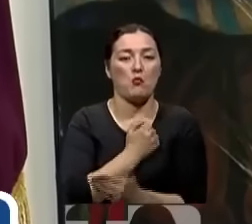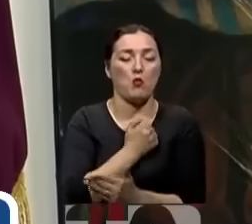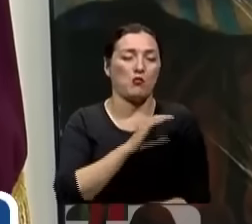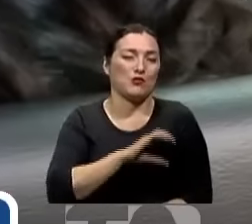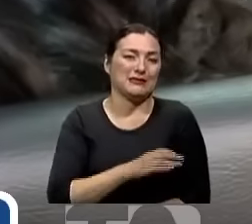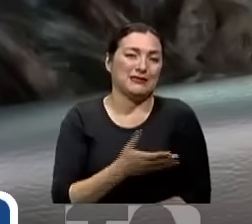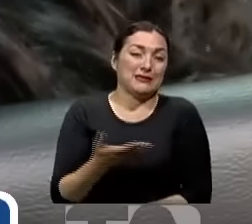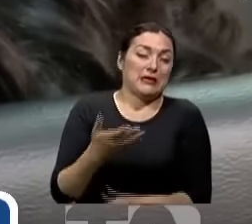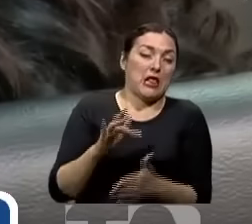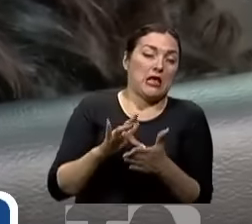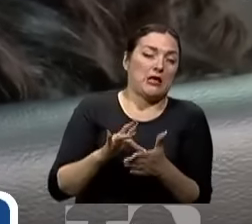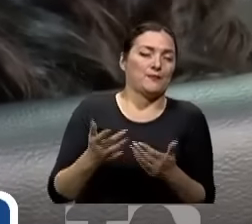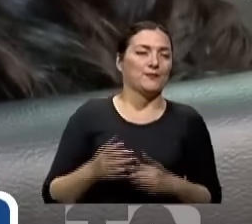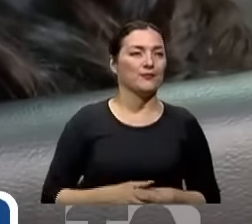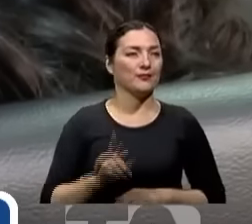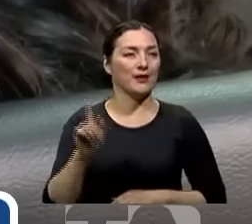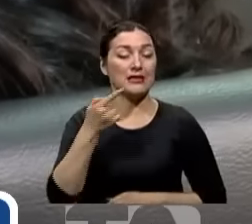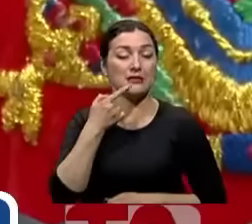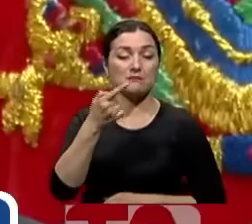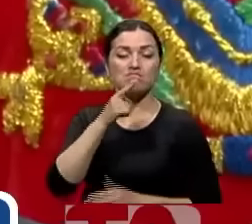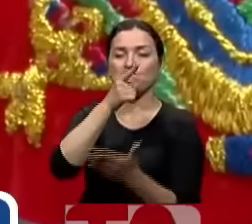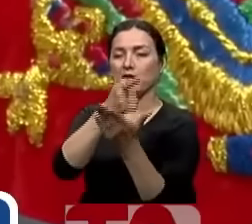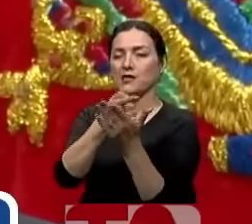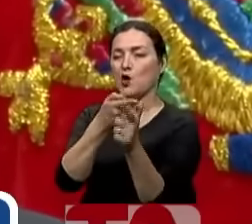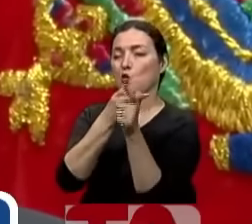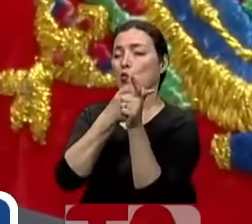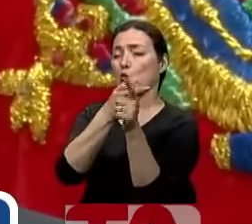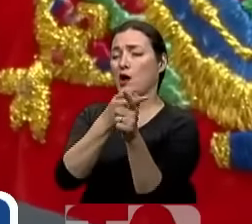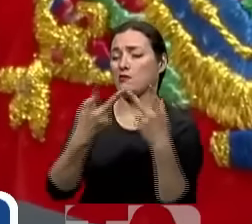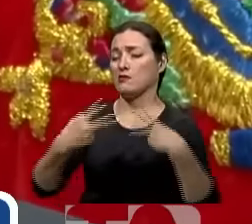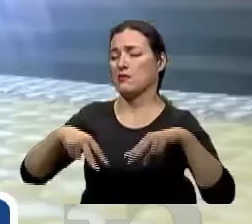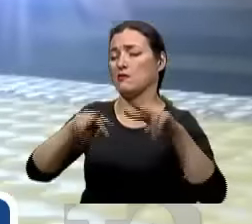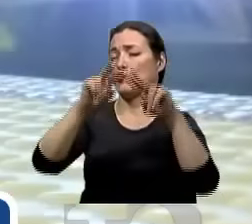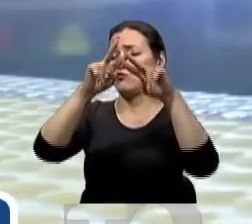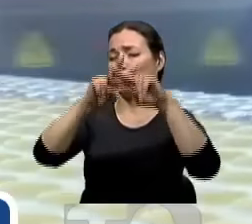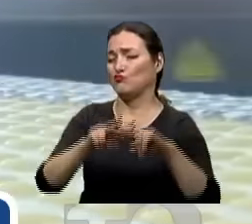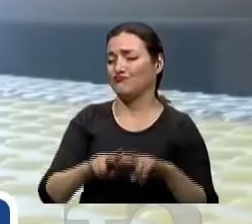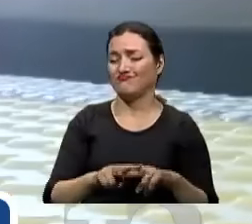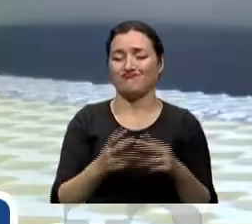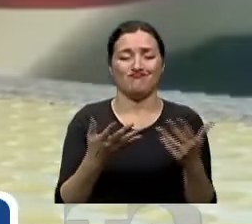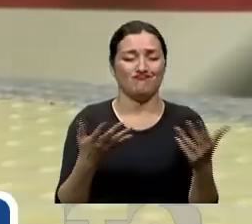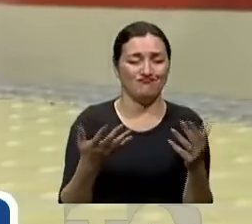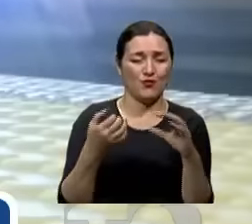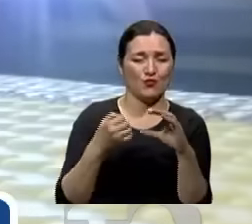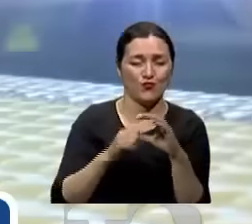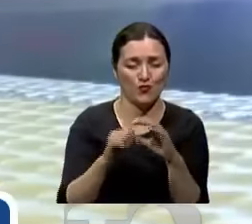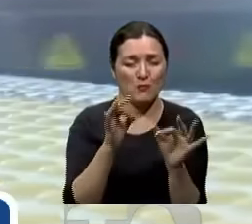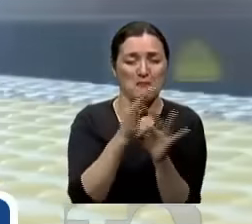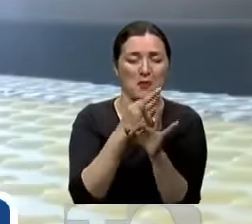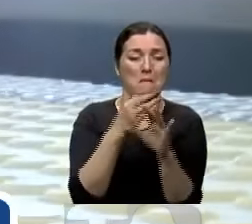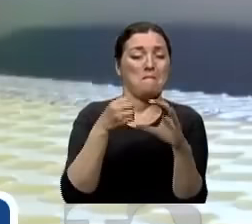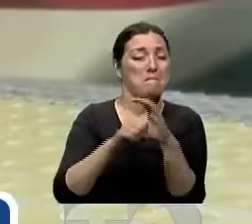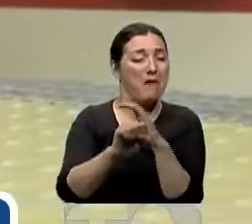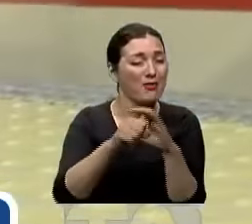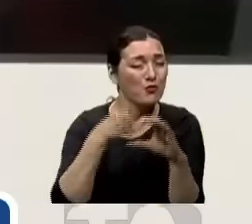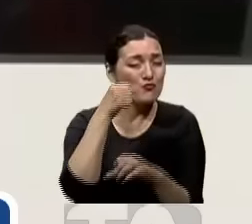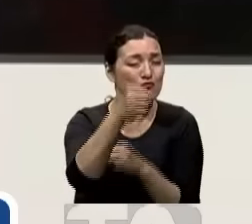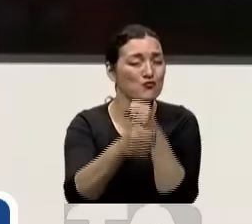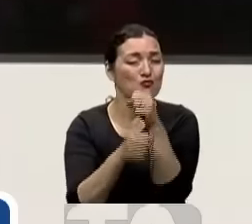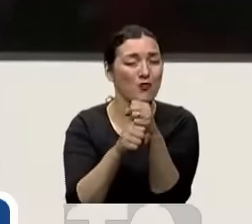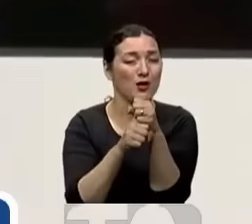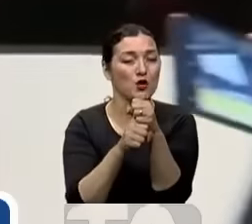Michael Aulestia, es urgente que se revise la política tarifaria del transporte público, ya que solo en la operación del Metro de Quito de forma anual,